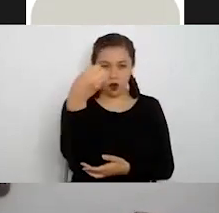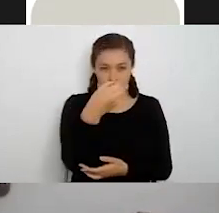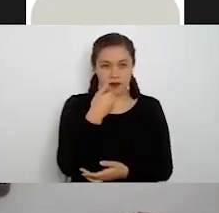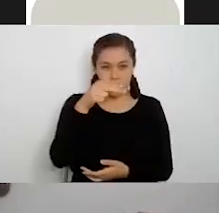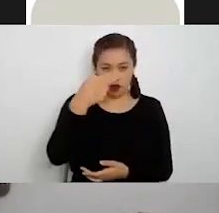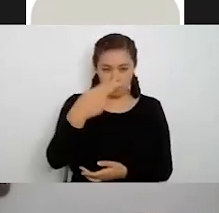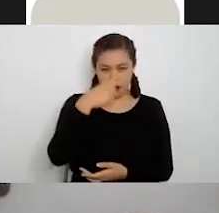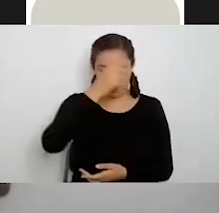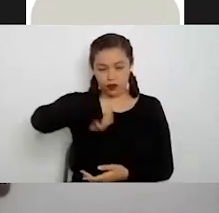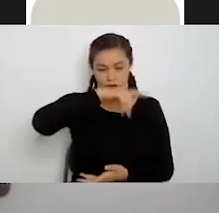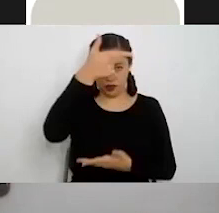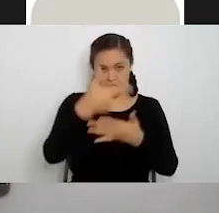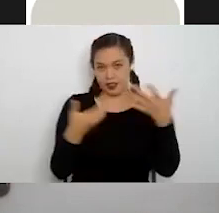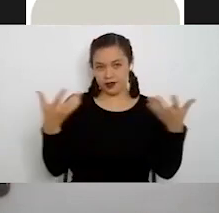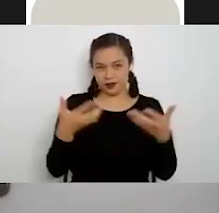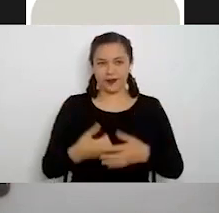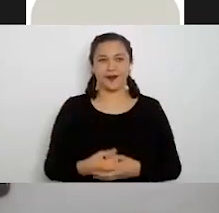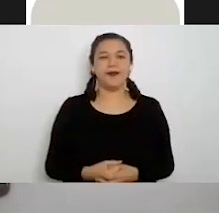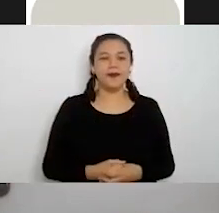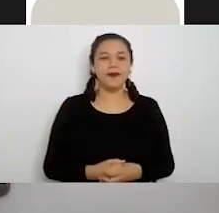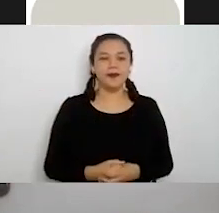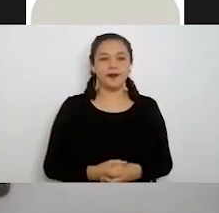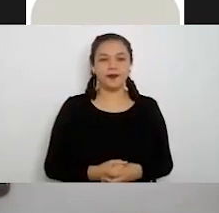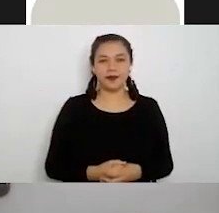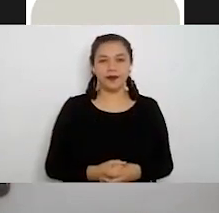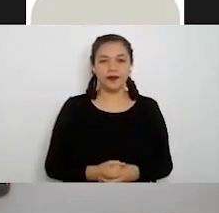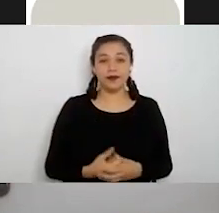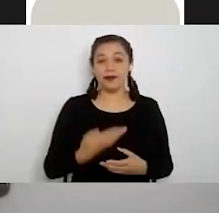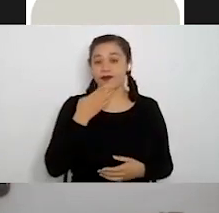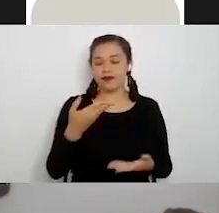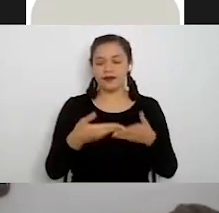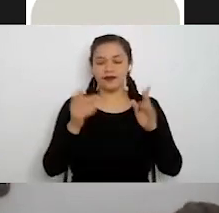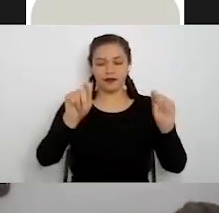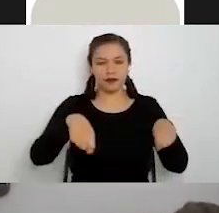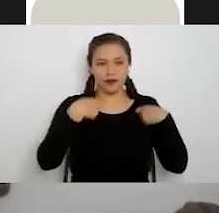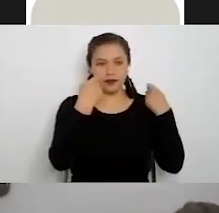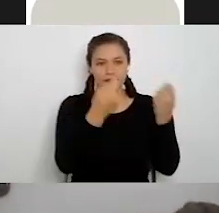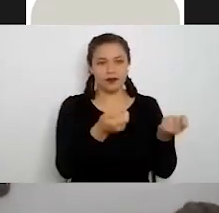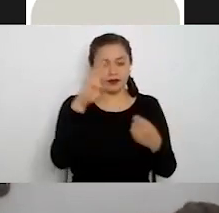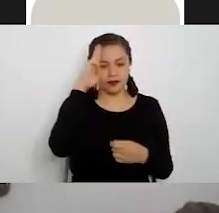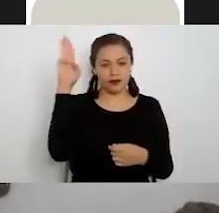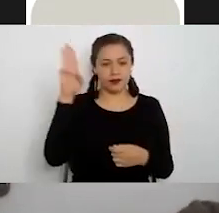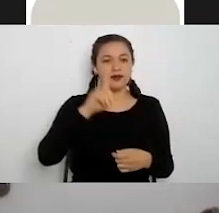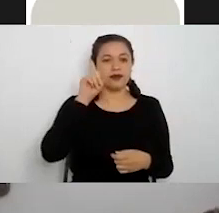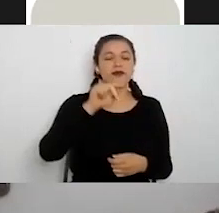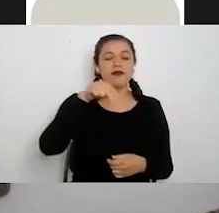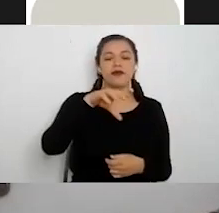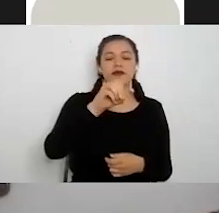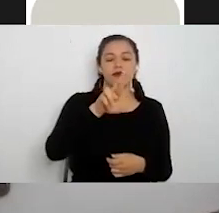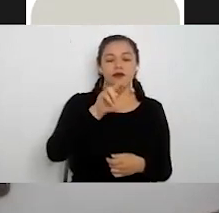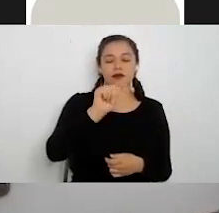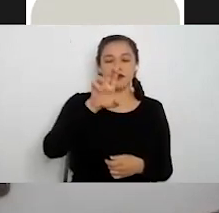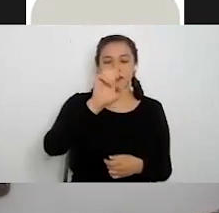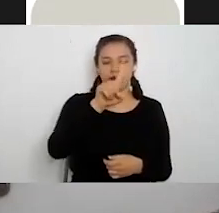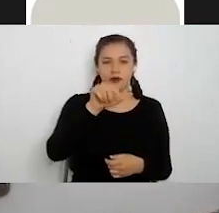a llevar a cabo el registro de su asistencia. Muy bien, pues le cedemos la palabra a la maestra Nora Enzástiga, jefa